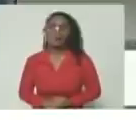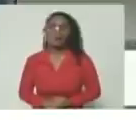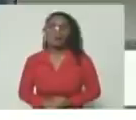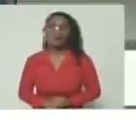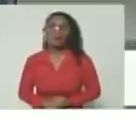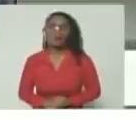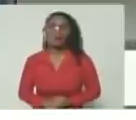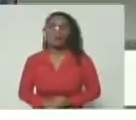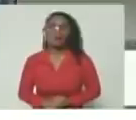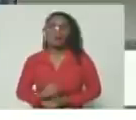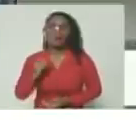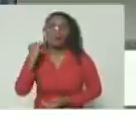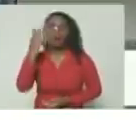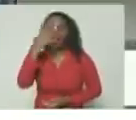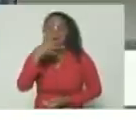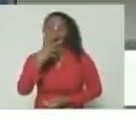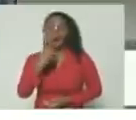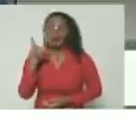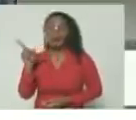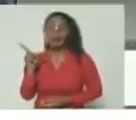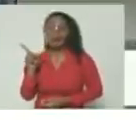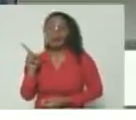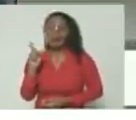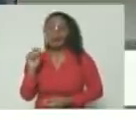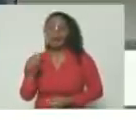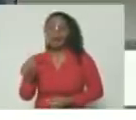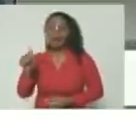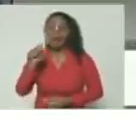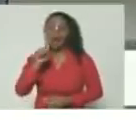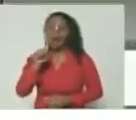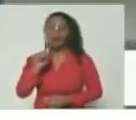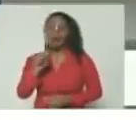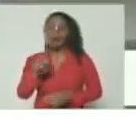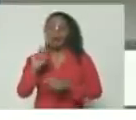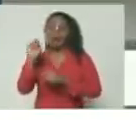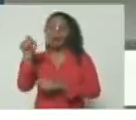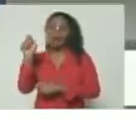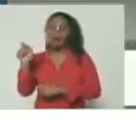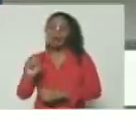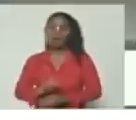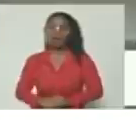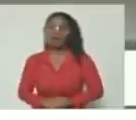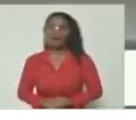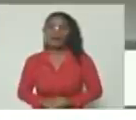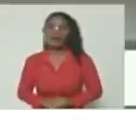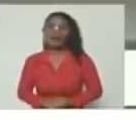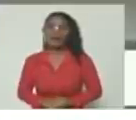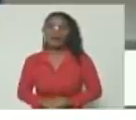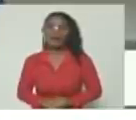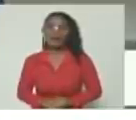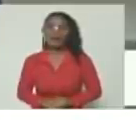Le echamos cariaquito morado y agua bendita a la silla antes de que se sentaran ustedes.